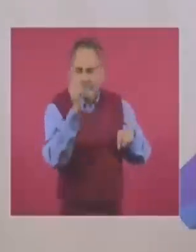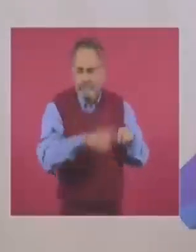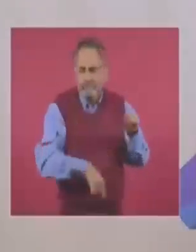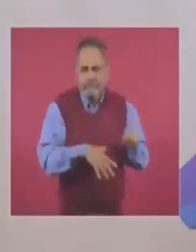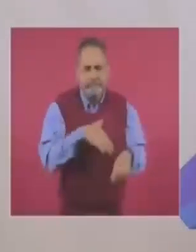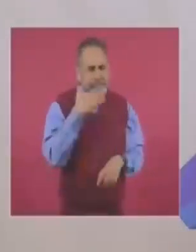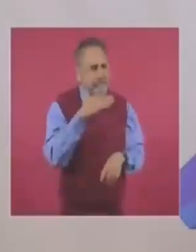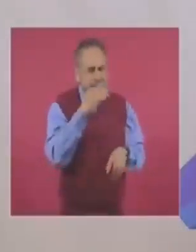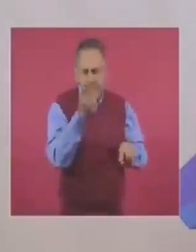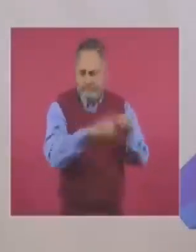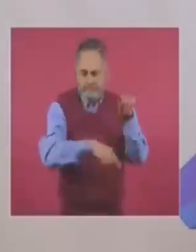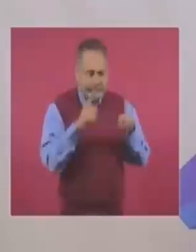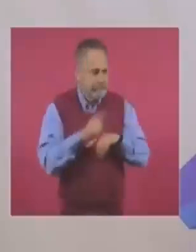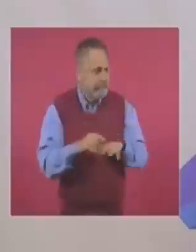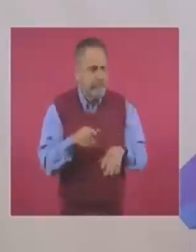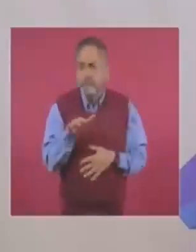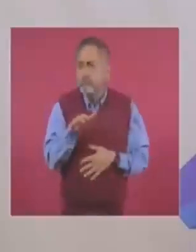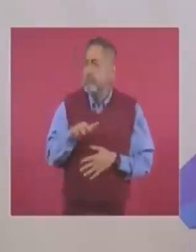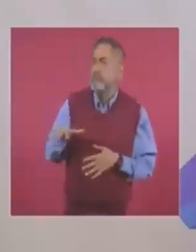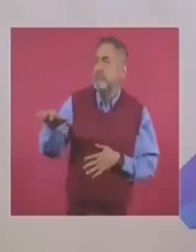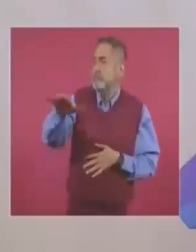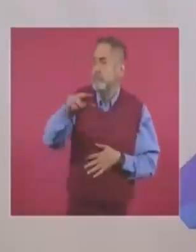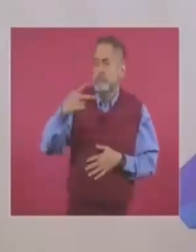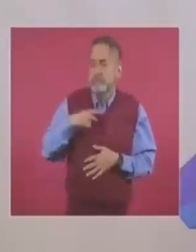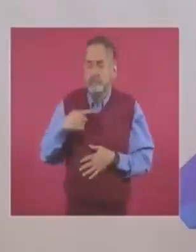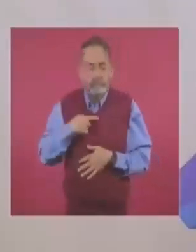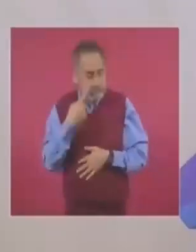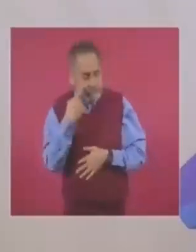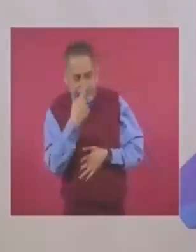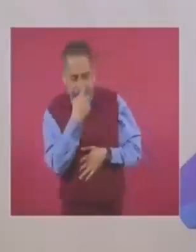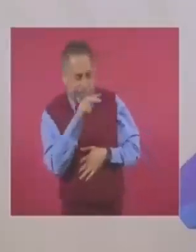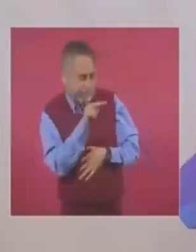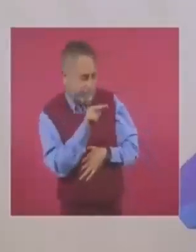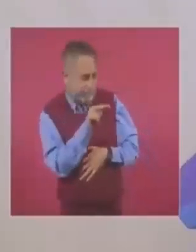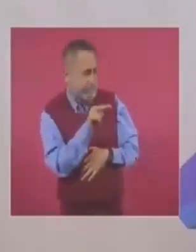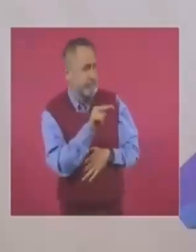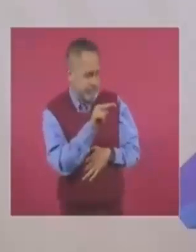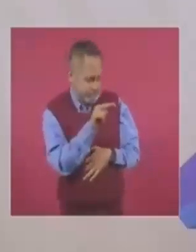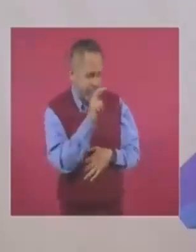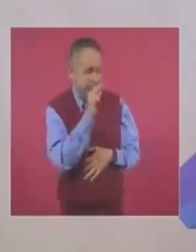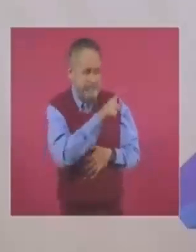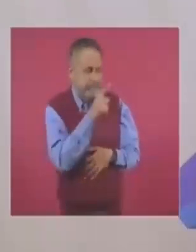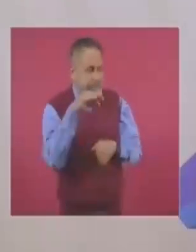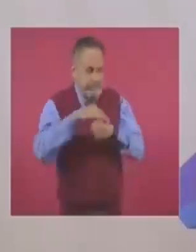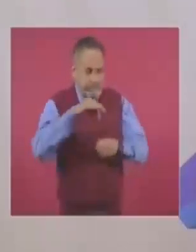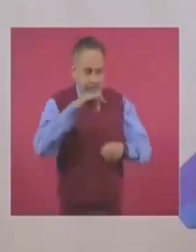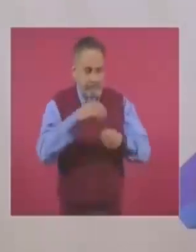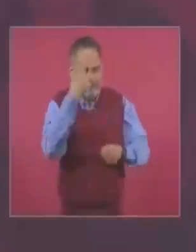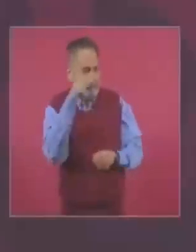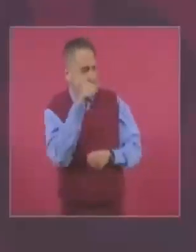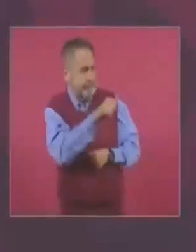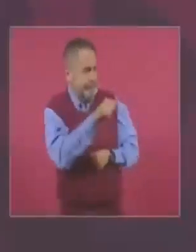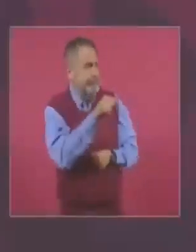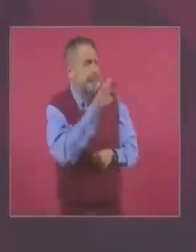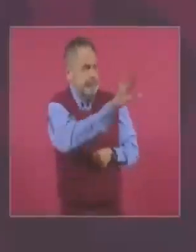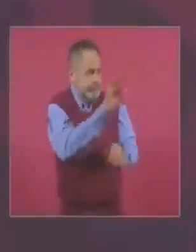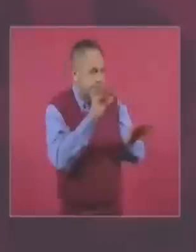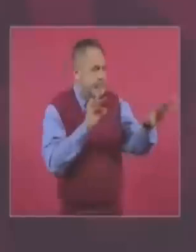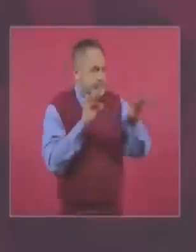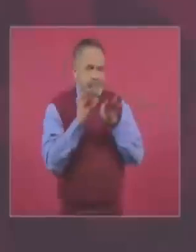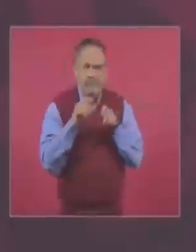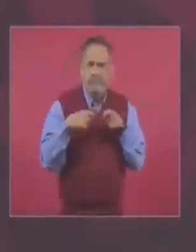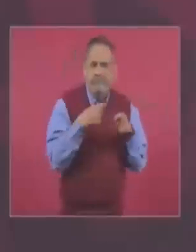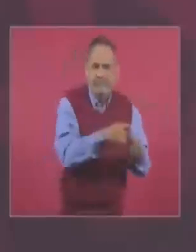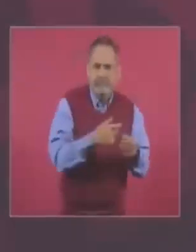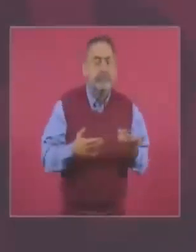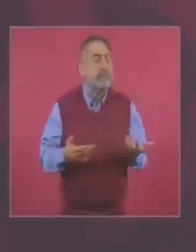contexto el presidente dijo, pues hay que poner atención en esta armonía de los tiempos, en este, digamos,